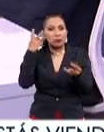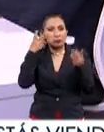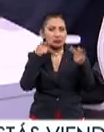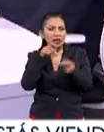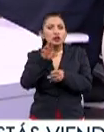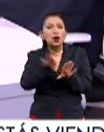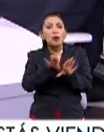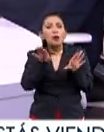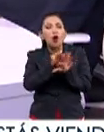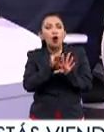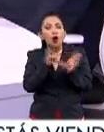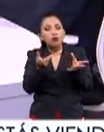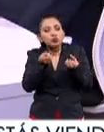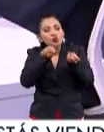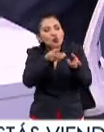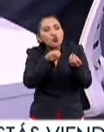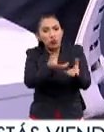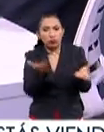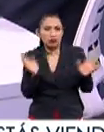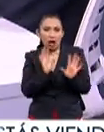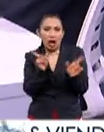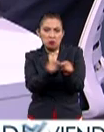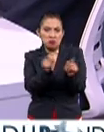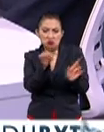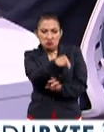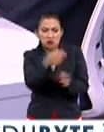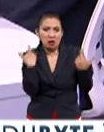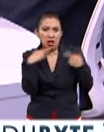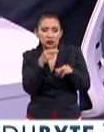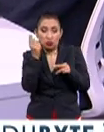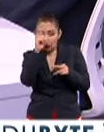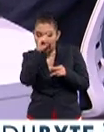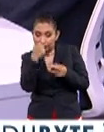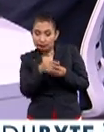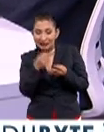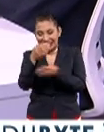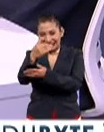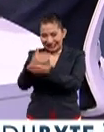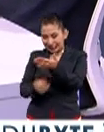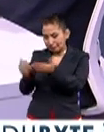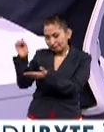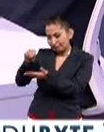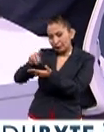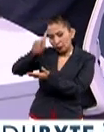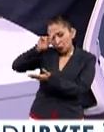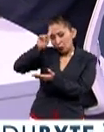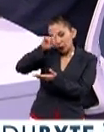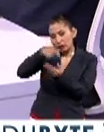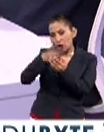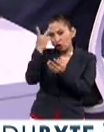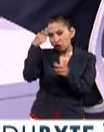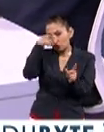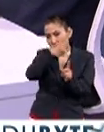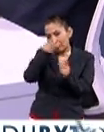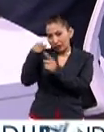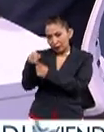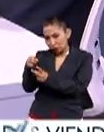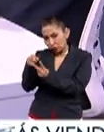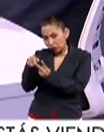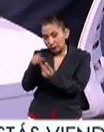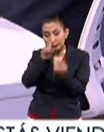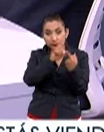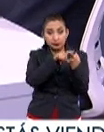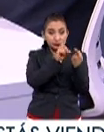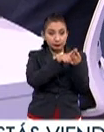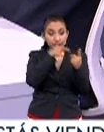más bien es cobijadora, ¿no? Sí, en realidad el instrumento nace con dos propósitos fundamentales.